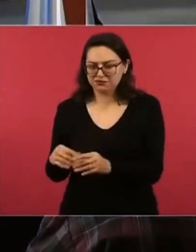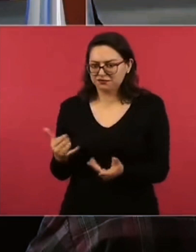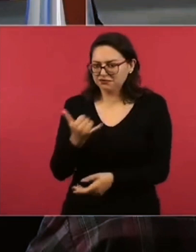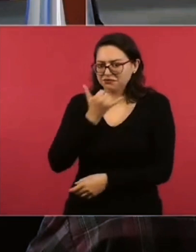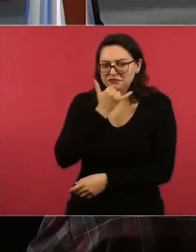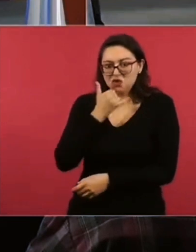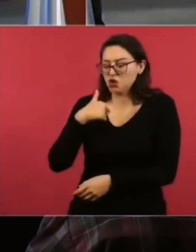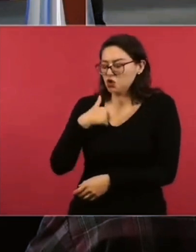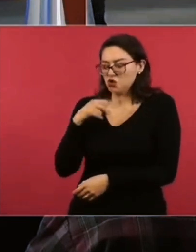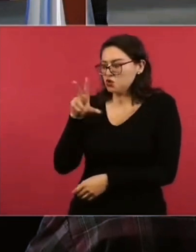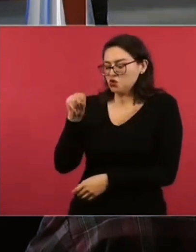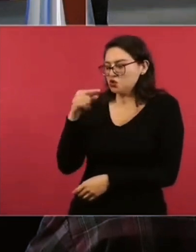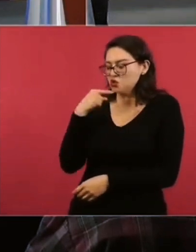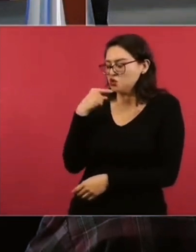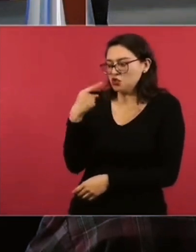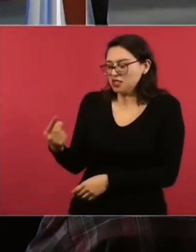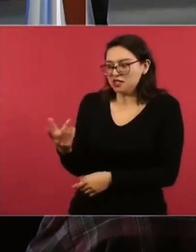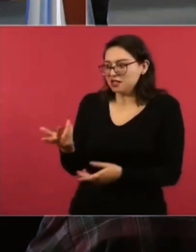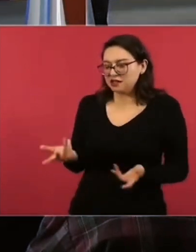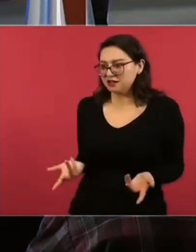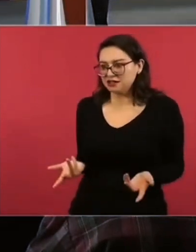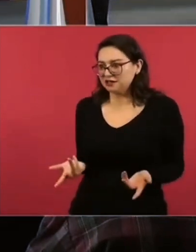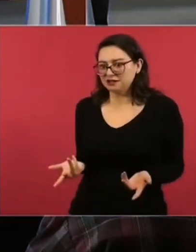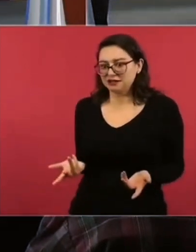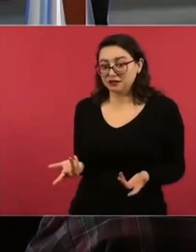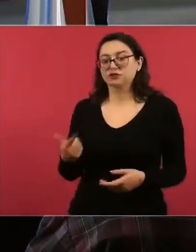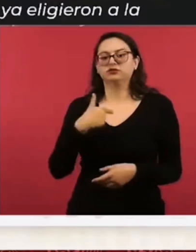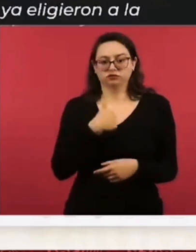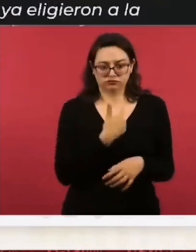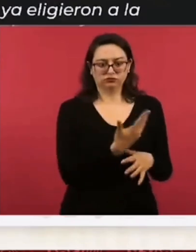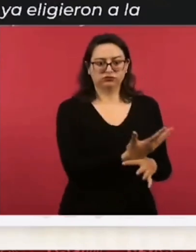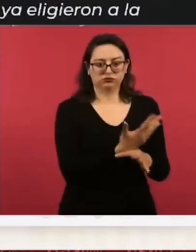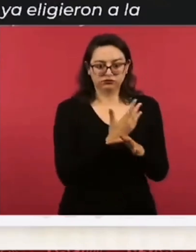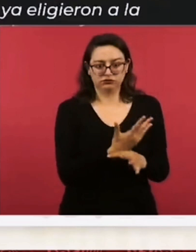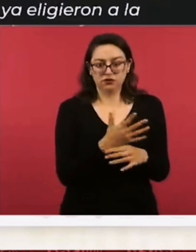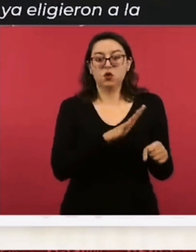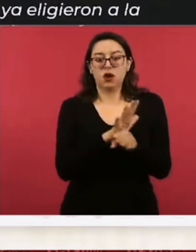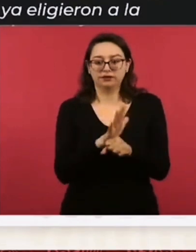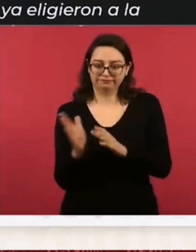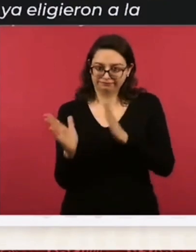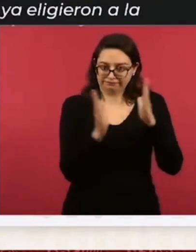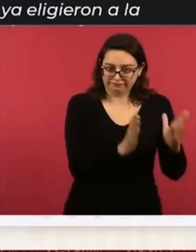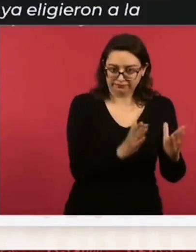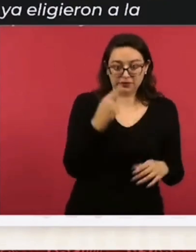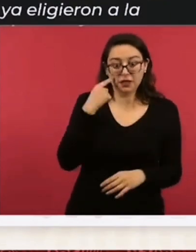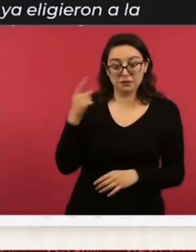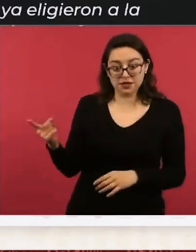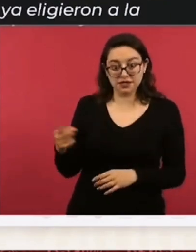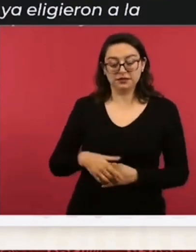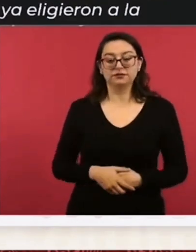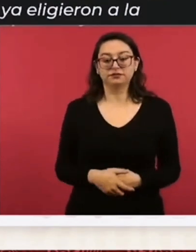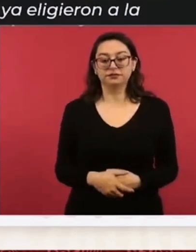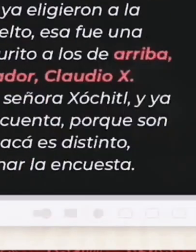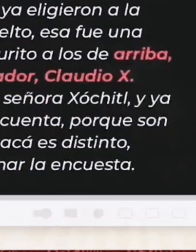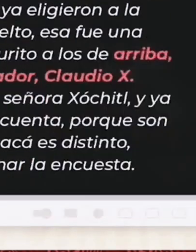No es como en el flanco derecho, que ahí ya eligieron los de arriba,